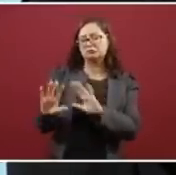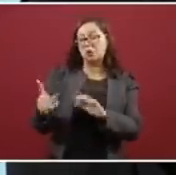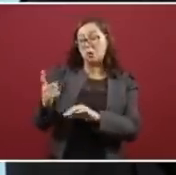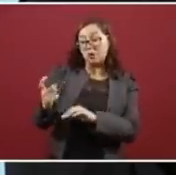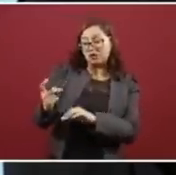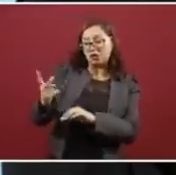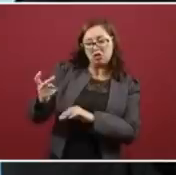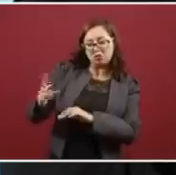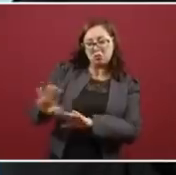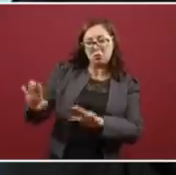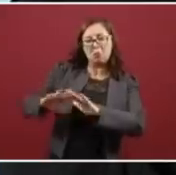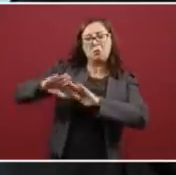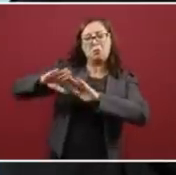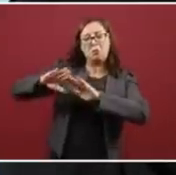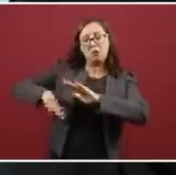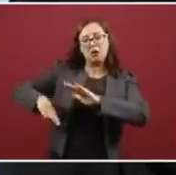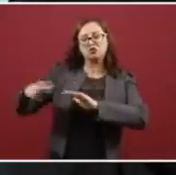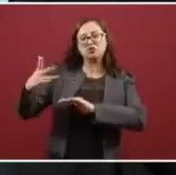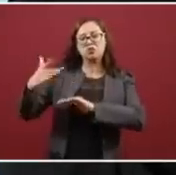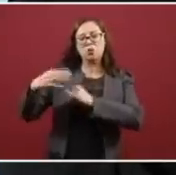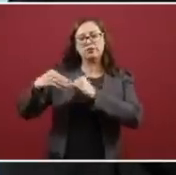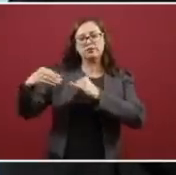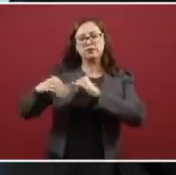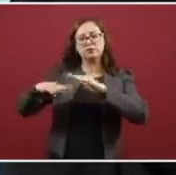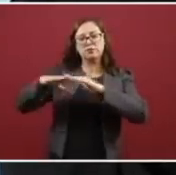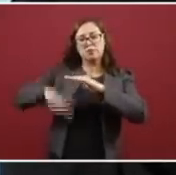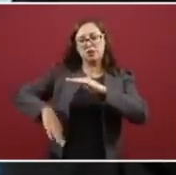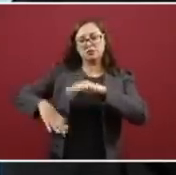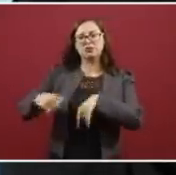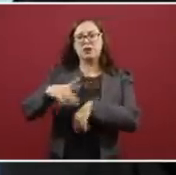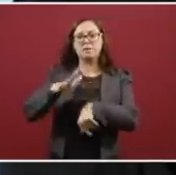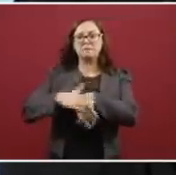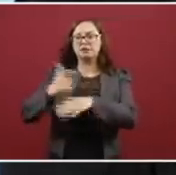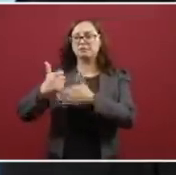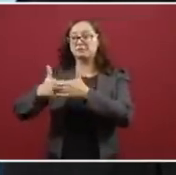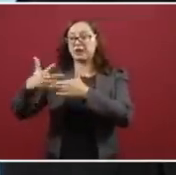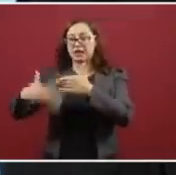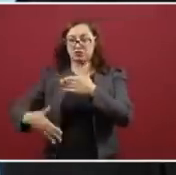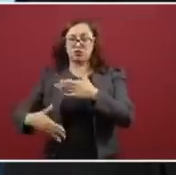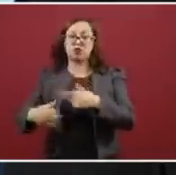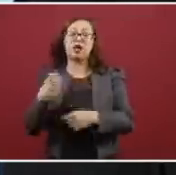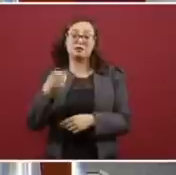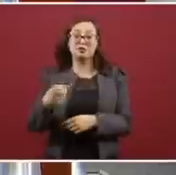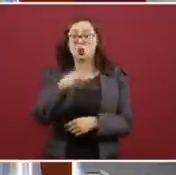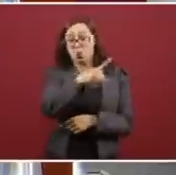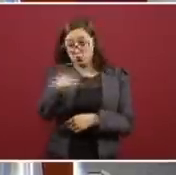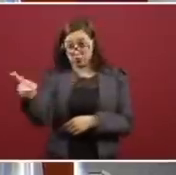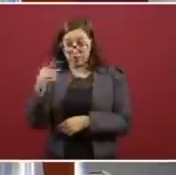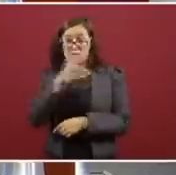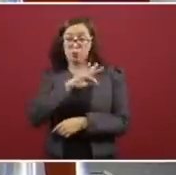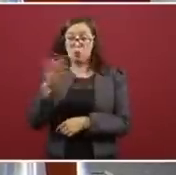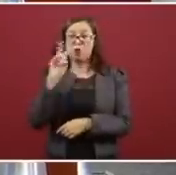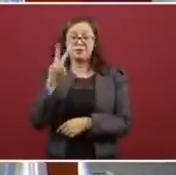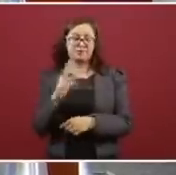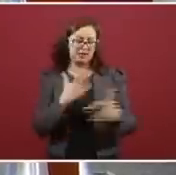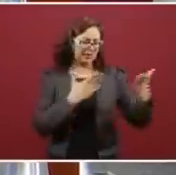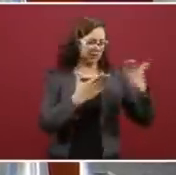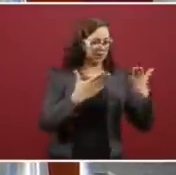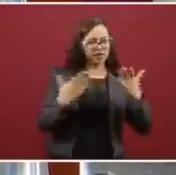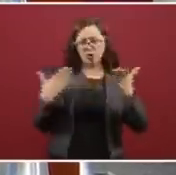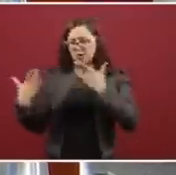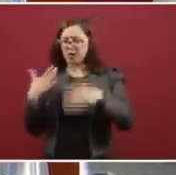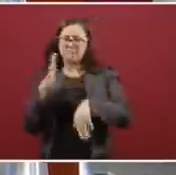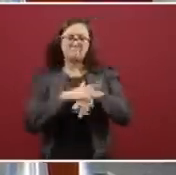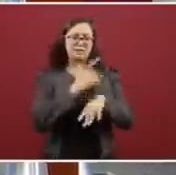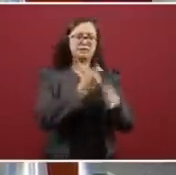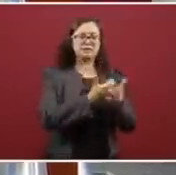pesos de hecho abajo de los 50 centavos este es un referente para que el consumidor pueda ver qué es lo más caro y qué es lo más